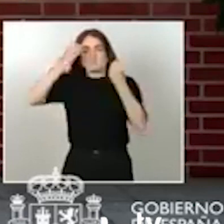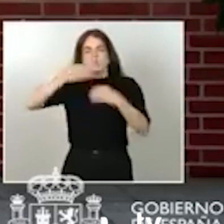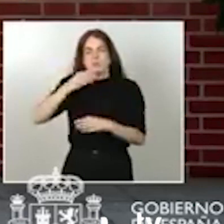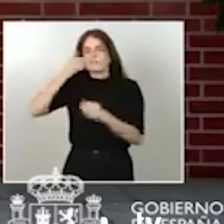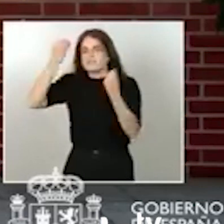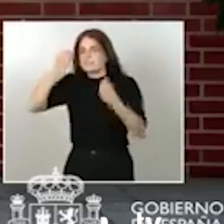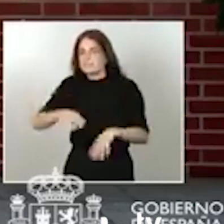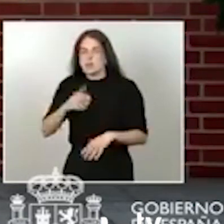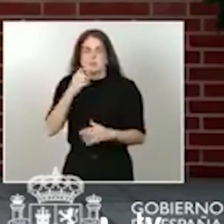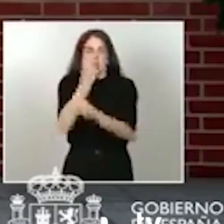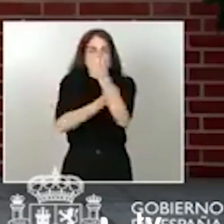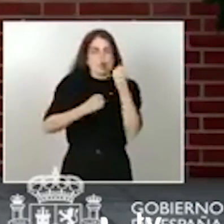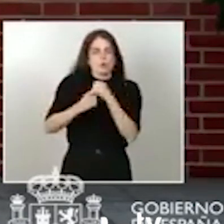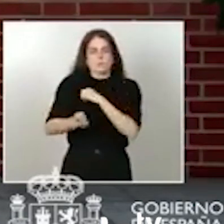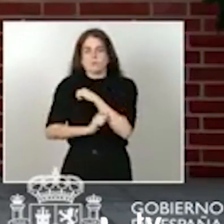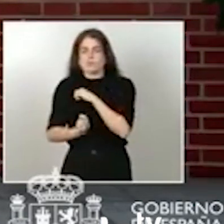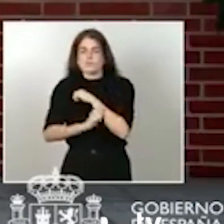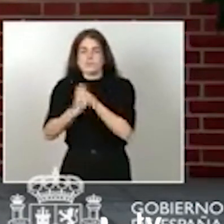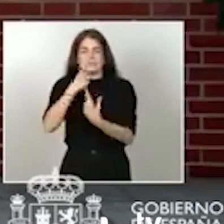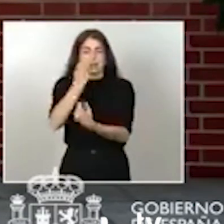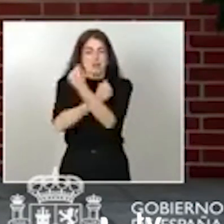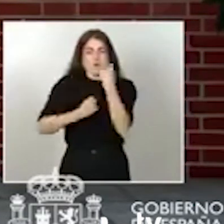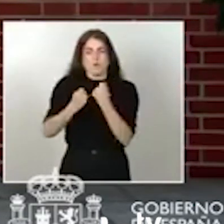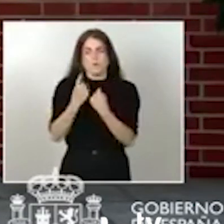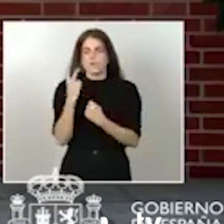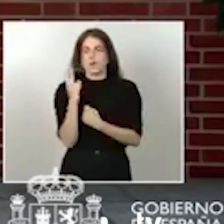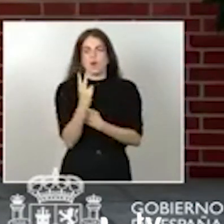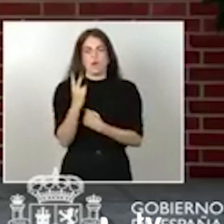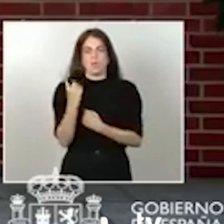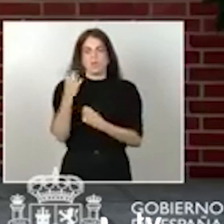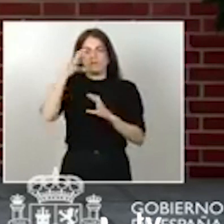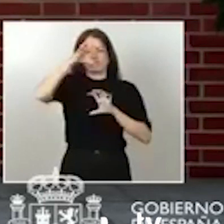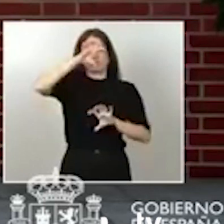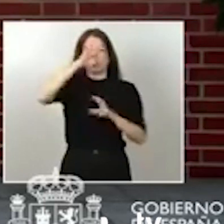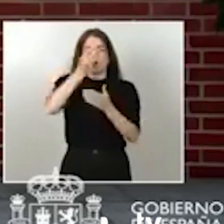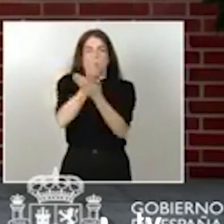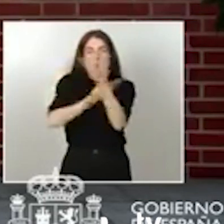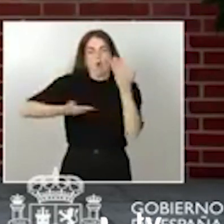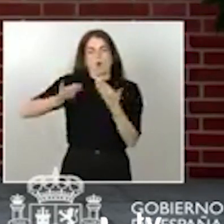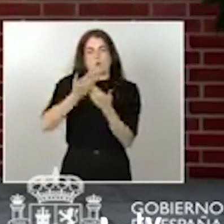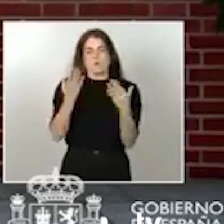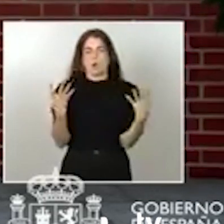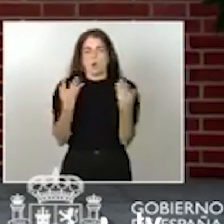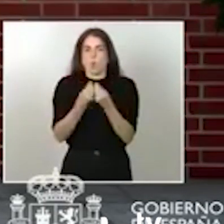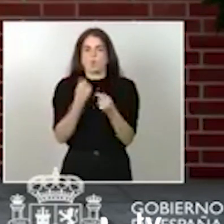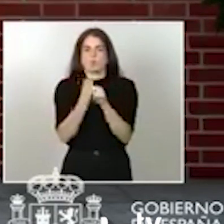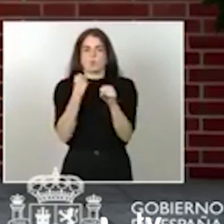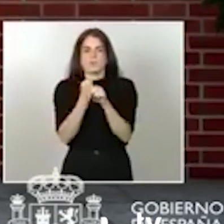estratégicos nos llaman a ambos países a cooperar ya trabajar juntos para progresar conjuntamente